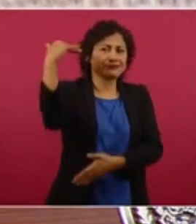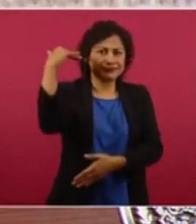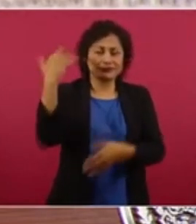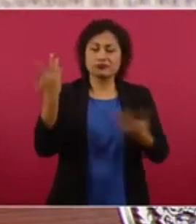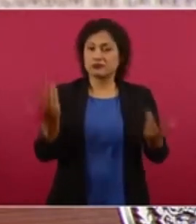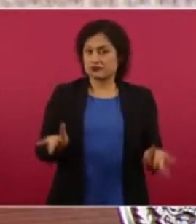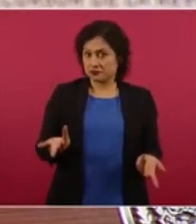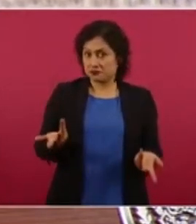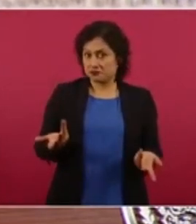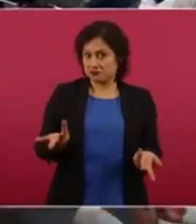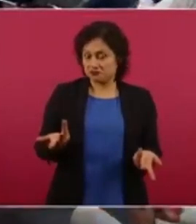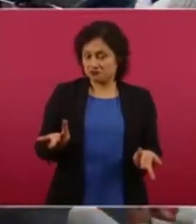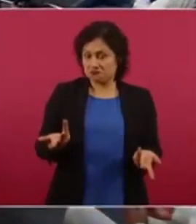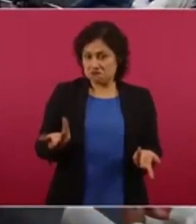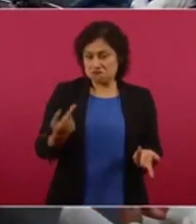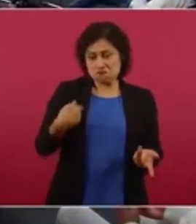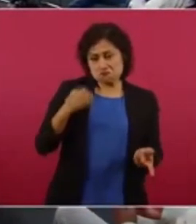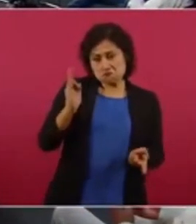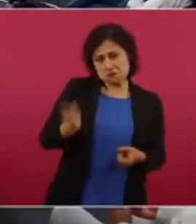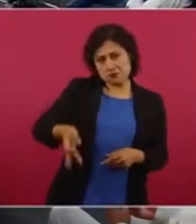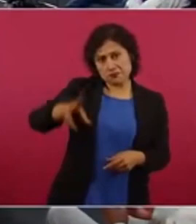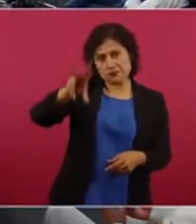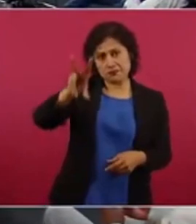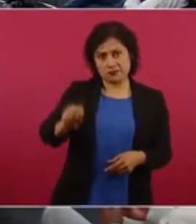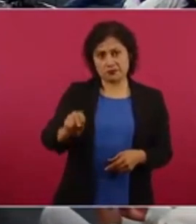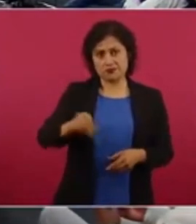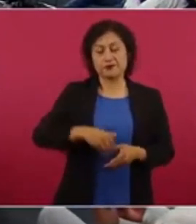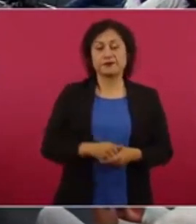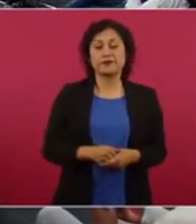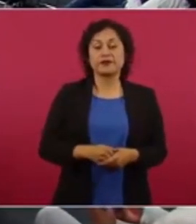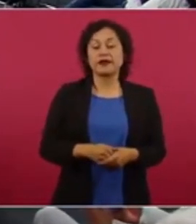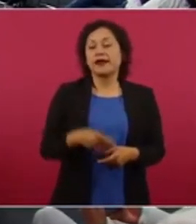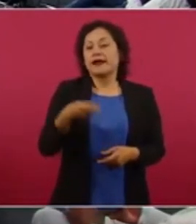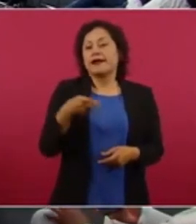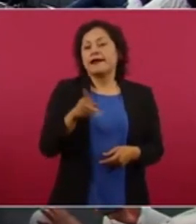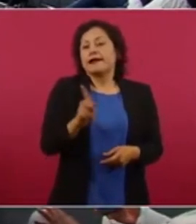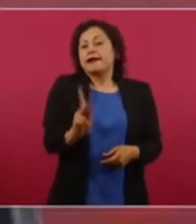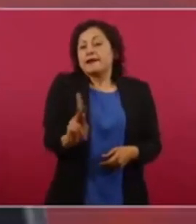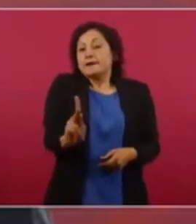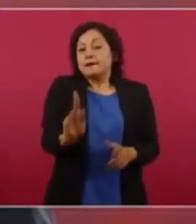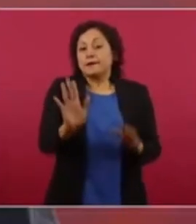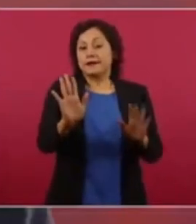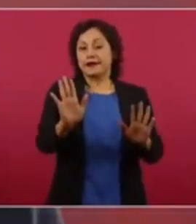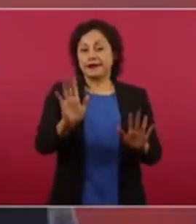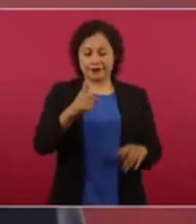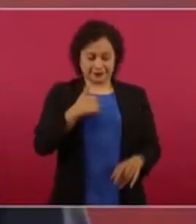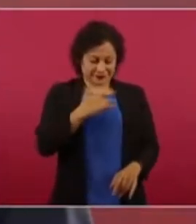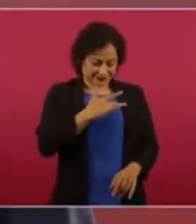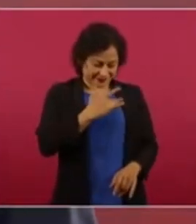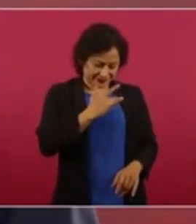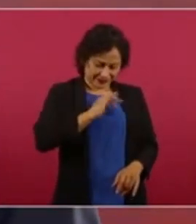Pero de ahí a que yo les tenga odio, no.